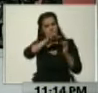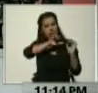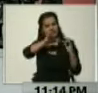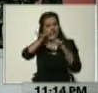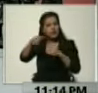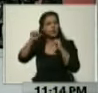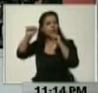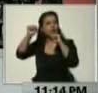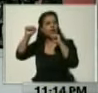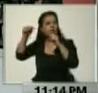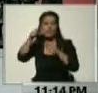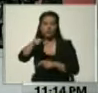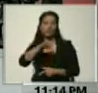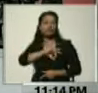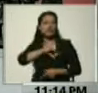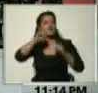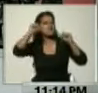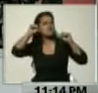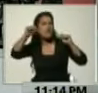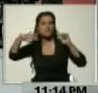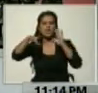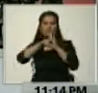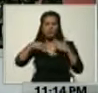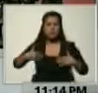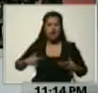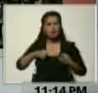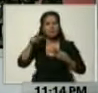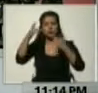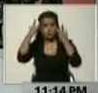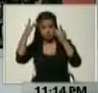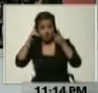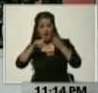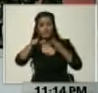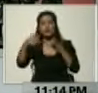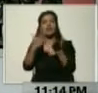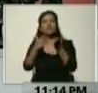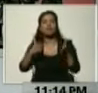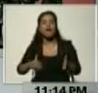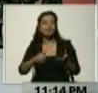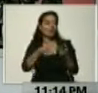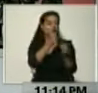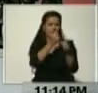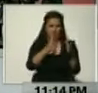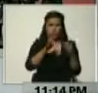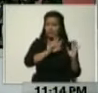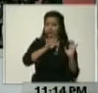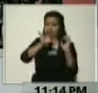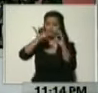representación de activistas sociales, de derechos humanos, intelectuales, trabajadores y estudiantes, entre otros,